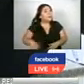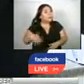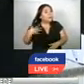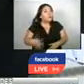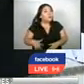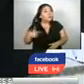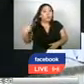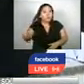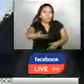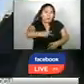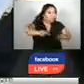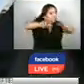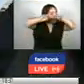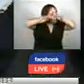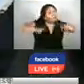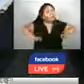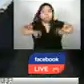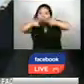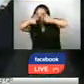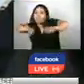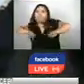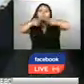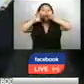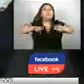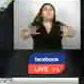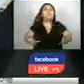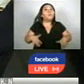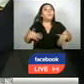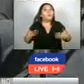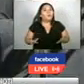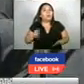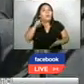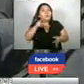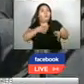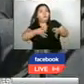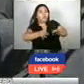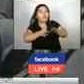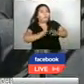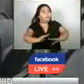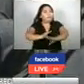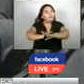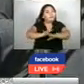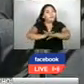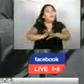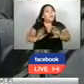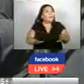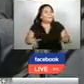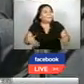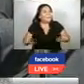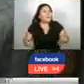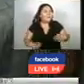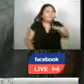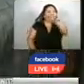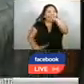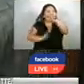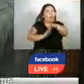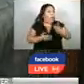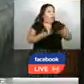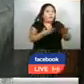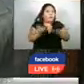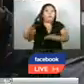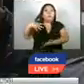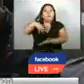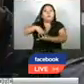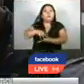tratando de darle, de abatir este tipo de modalidad para frenar un poco y darle respuesta a la